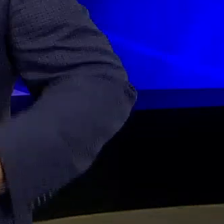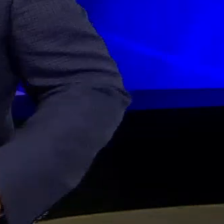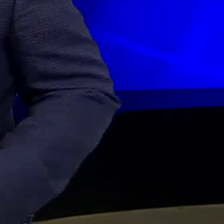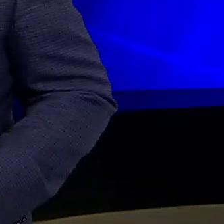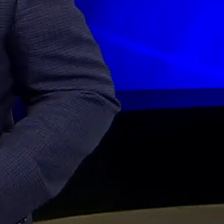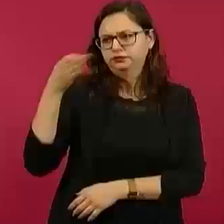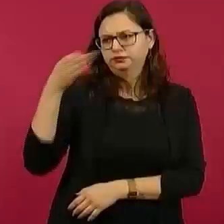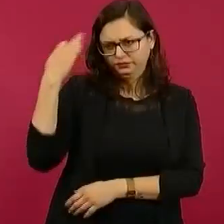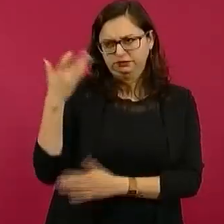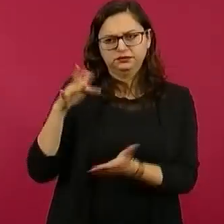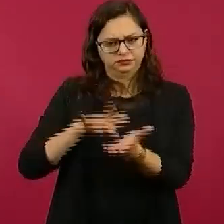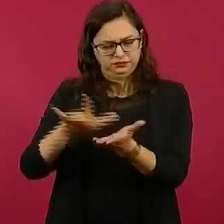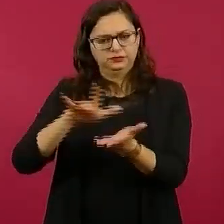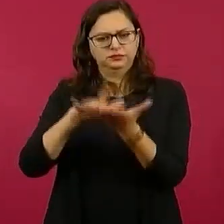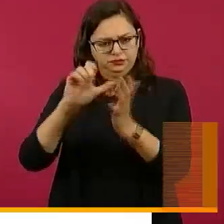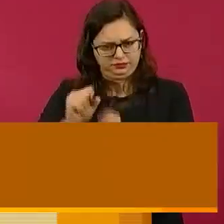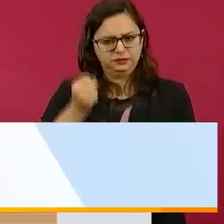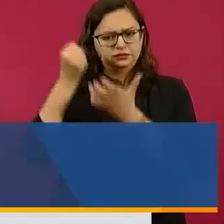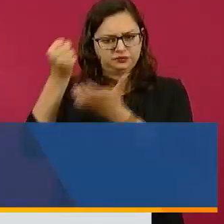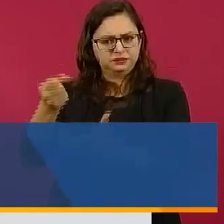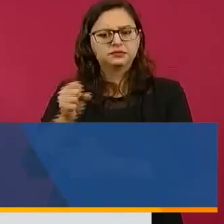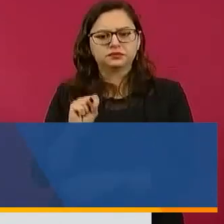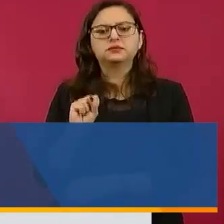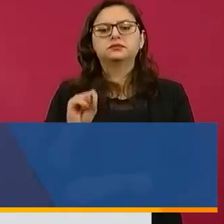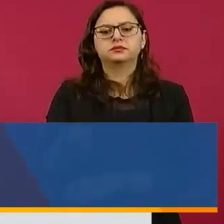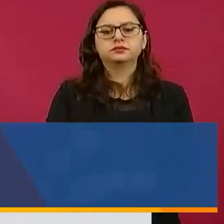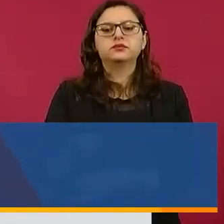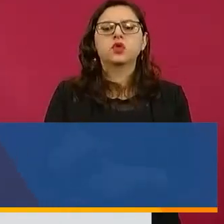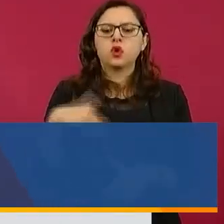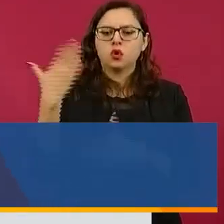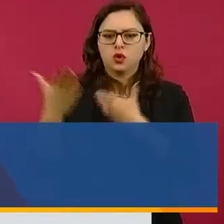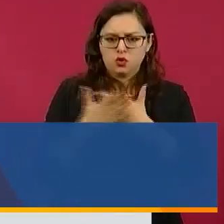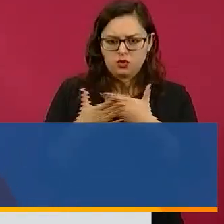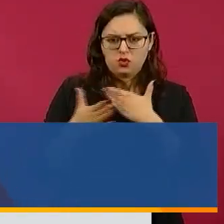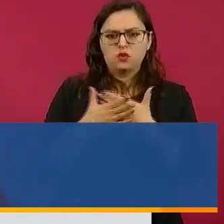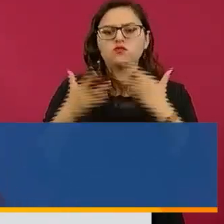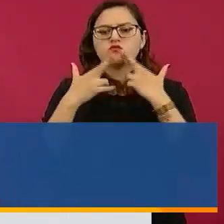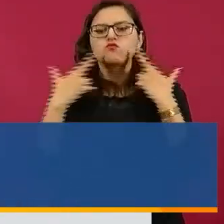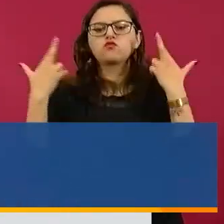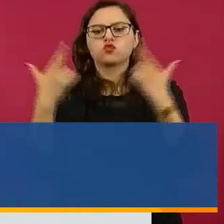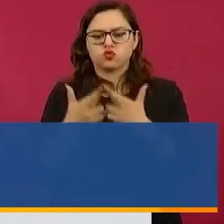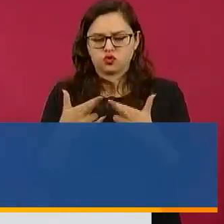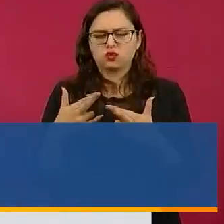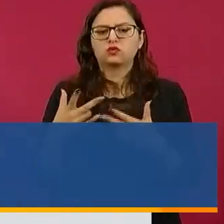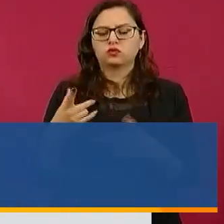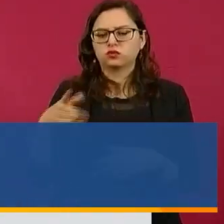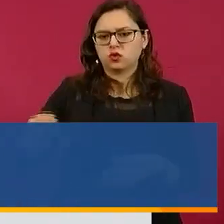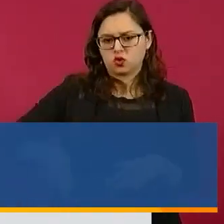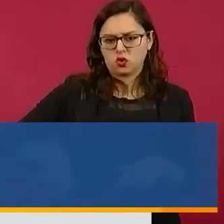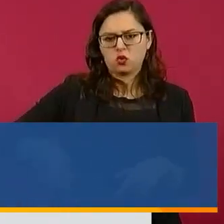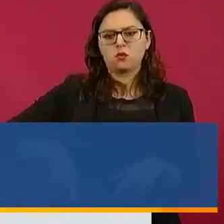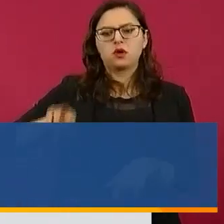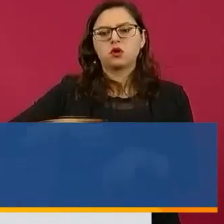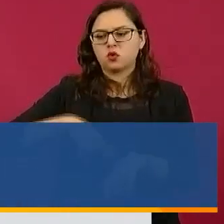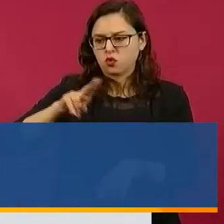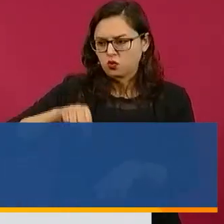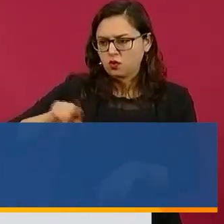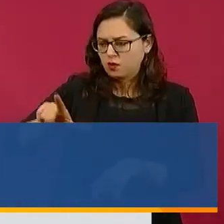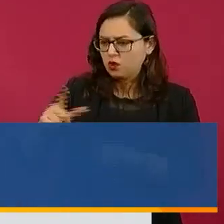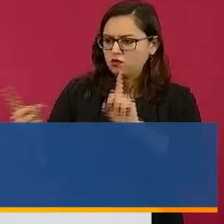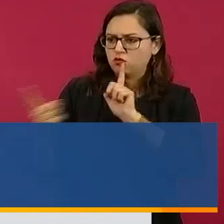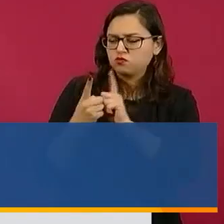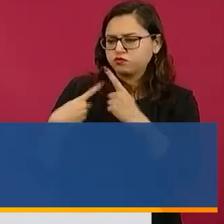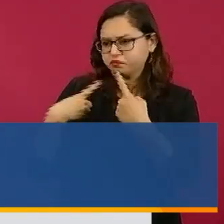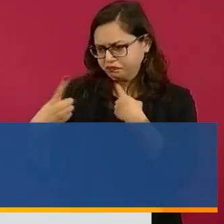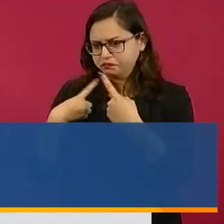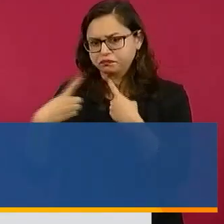unos minutos. Estoy por tener una reunión con el gobernador de Nuevo León, pero lo cierto también es